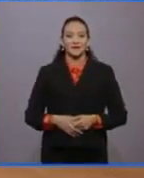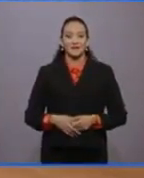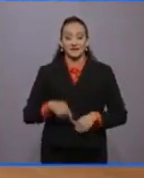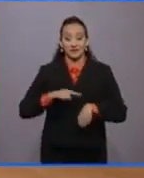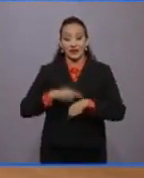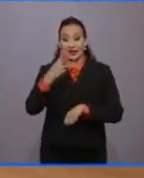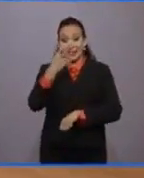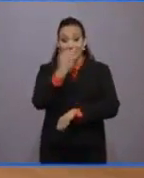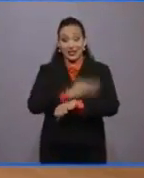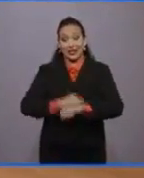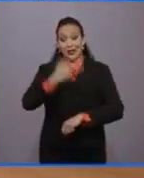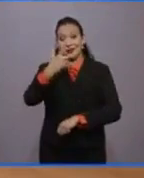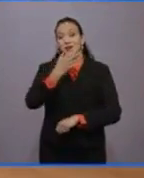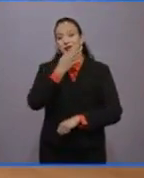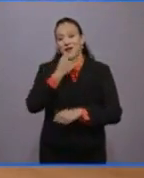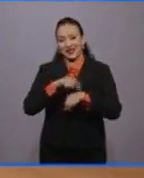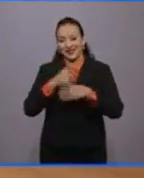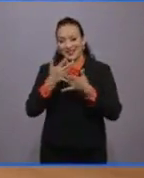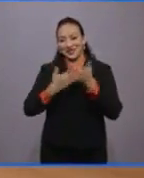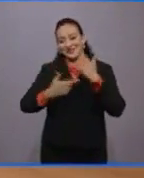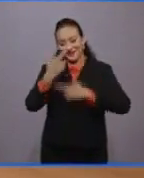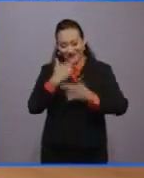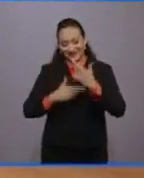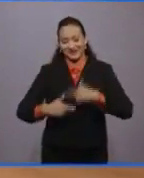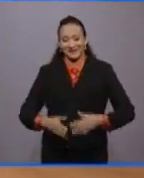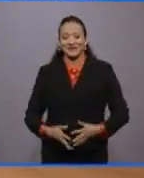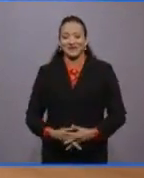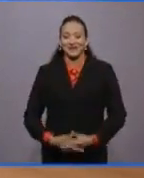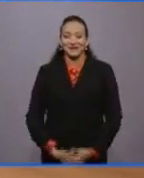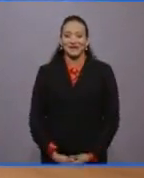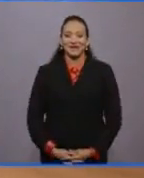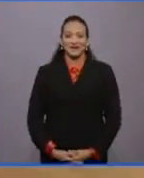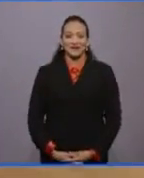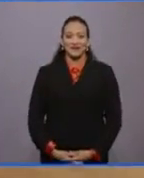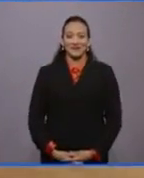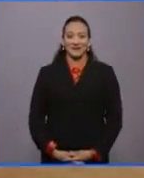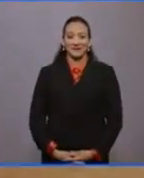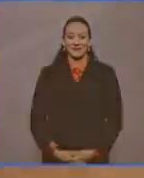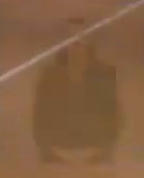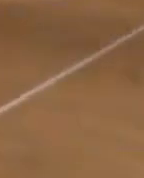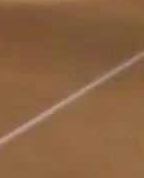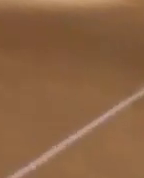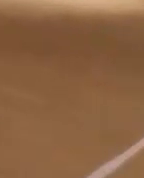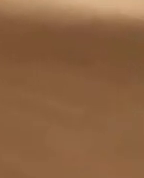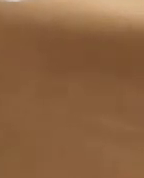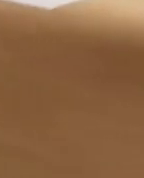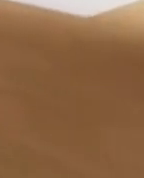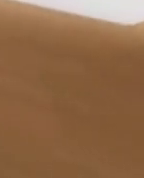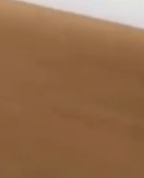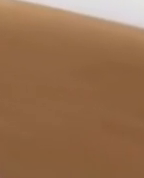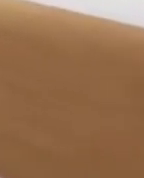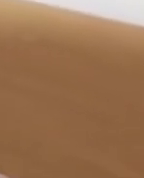3 de la tarde con 8 minutos, momento de hacer una pausa, pero regresamos con más. No se vayan.